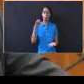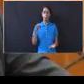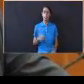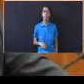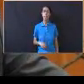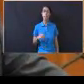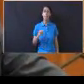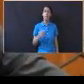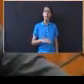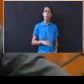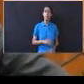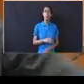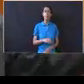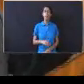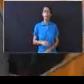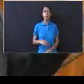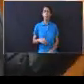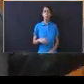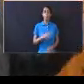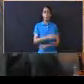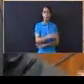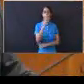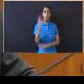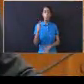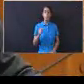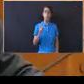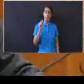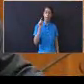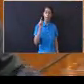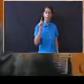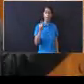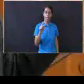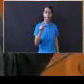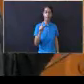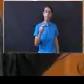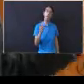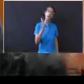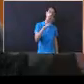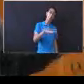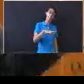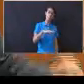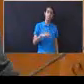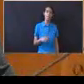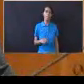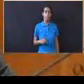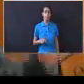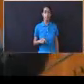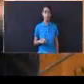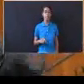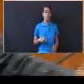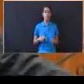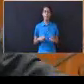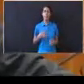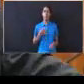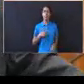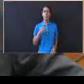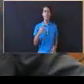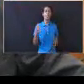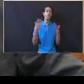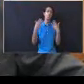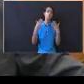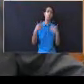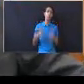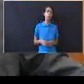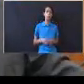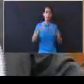y sentir esa frescura, esa lluvia, chipichipi, se sentía rico.